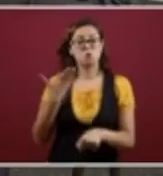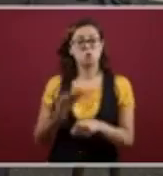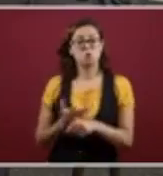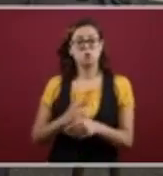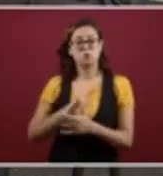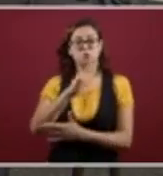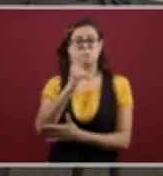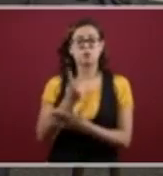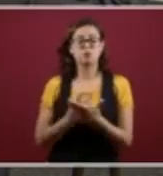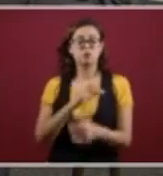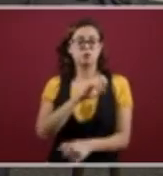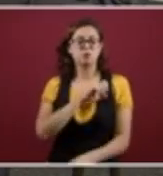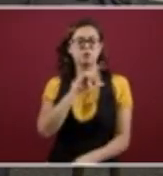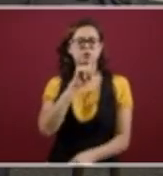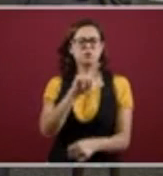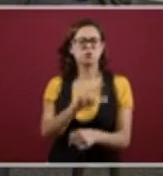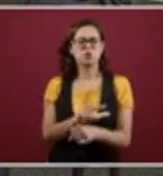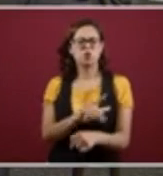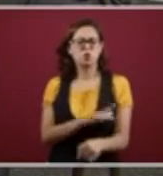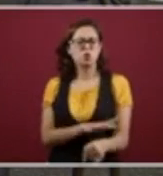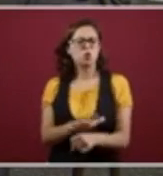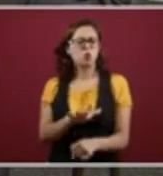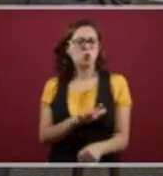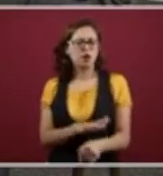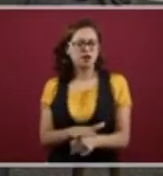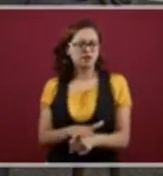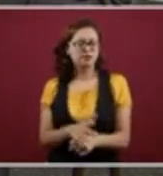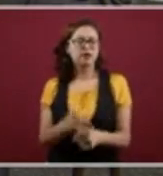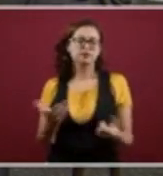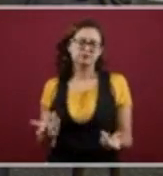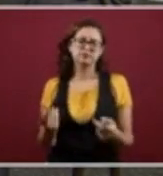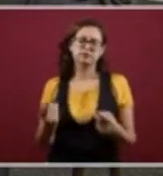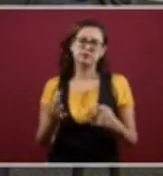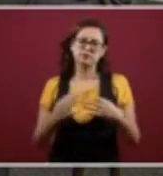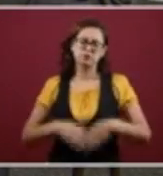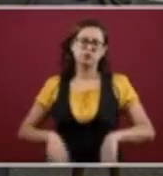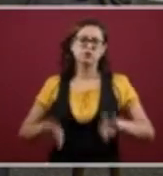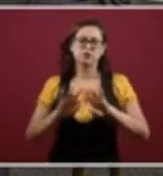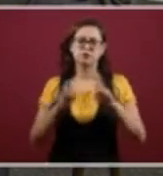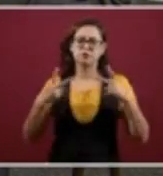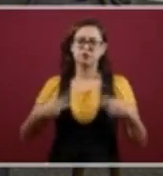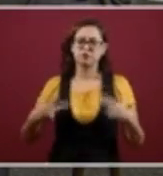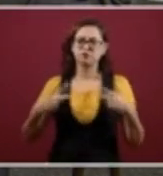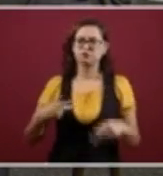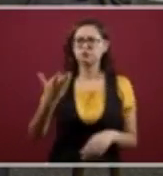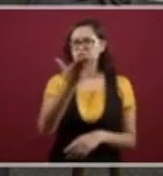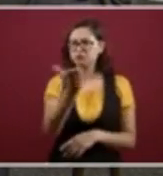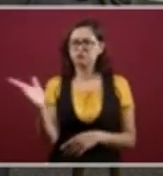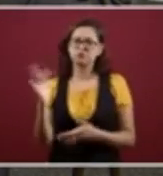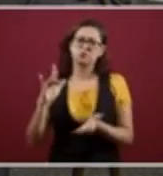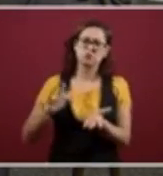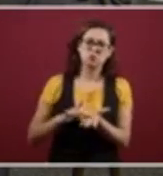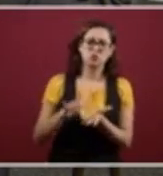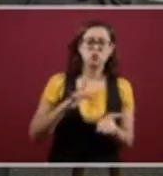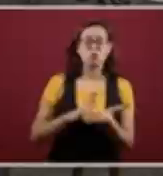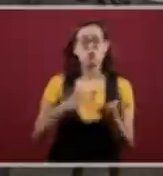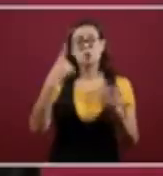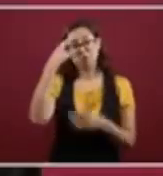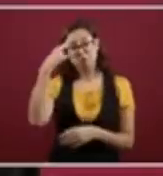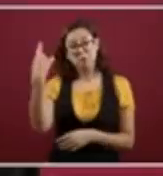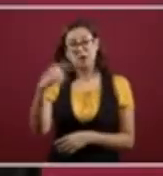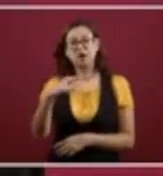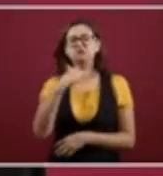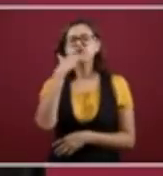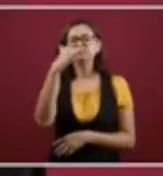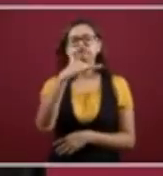para contar con el apoyo de los ciudadanos en el combate a la corrupción. Estamos